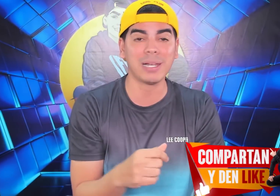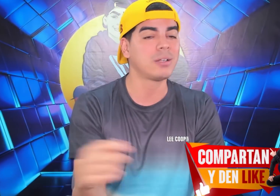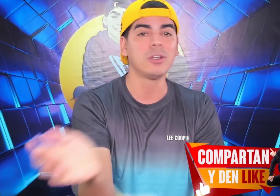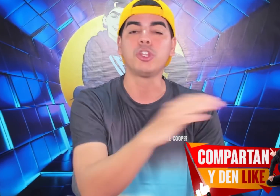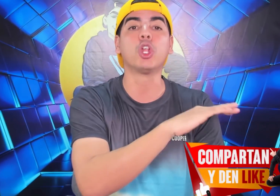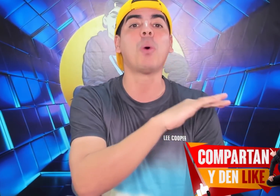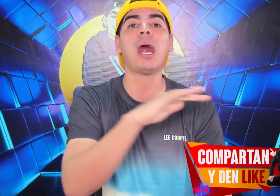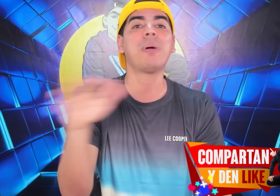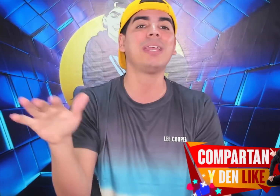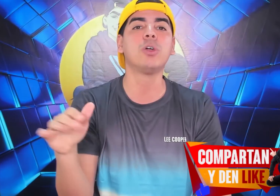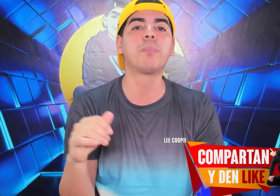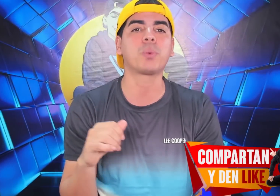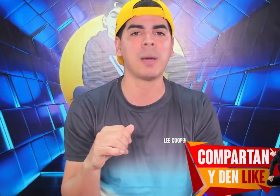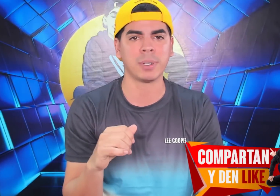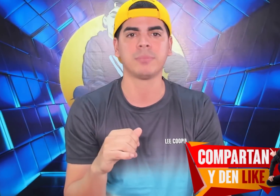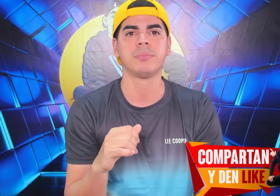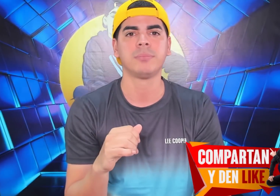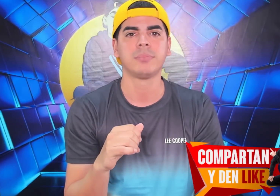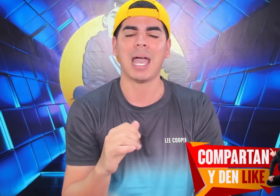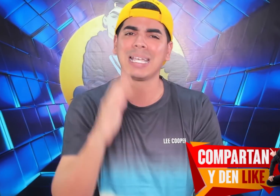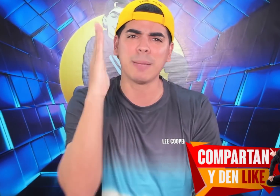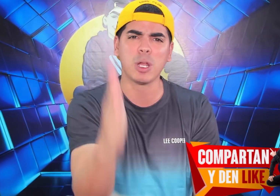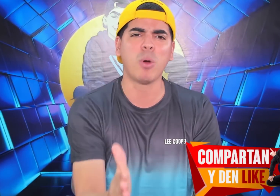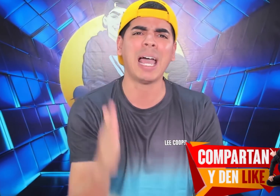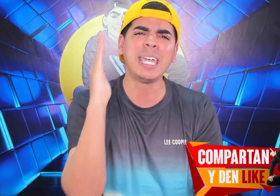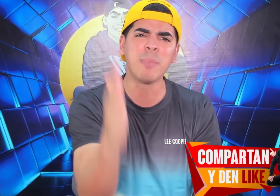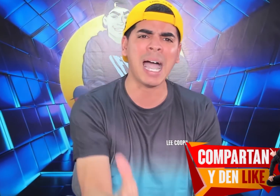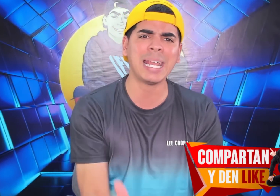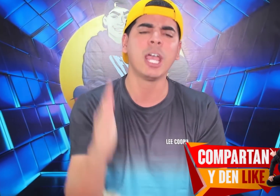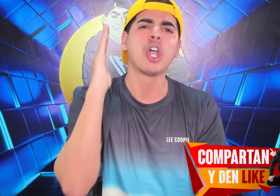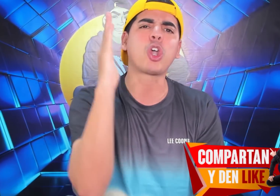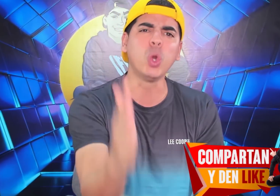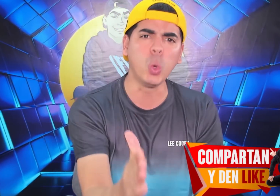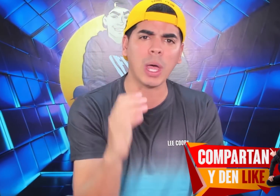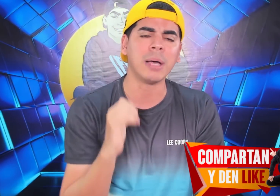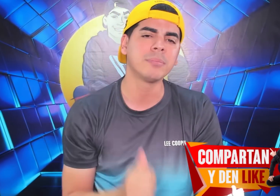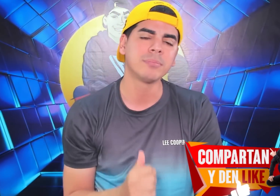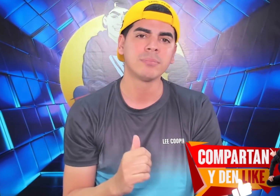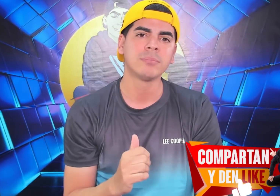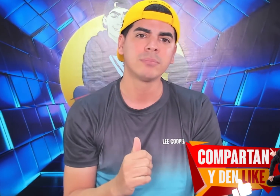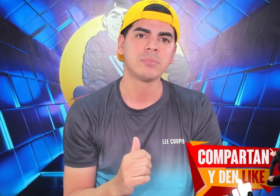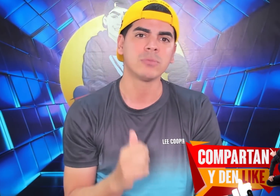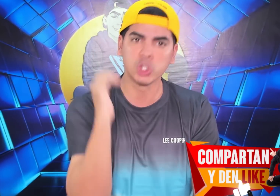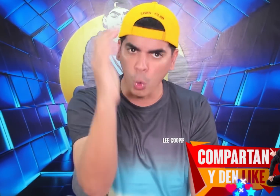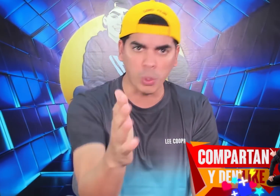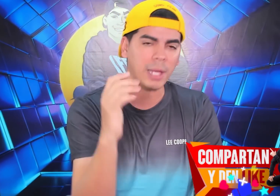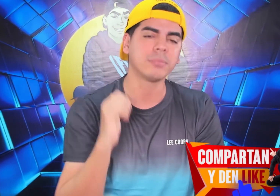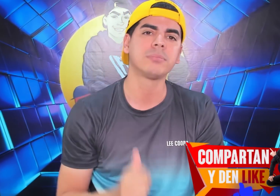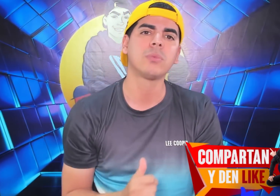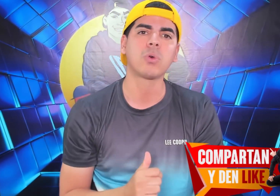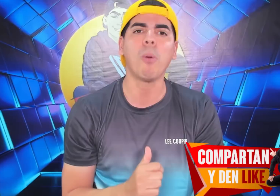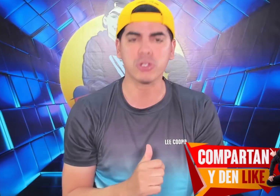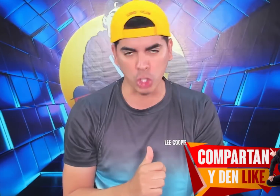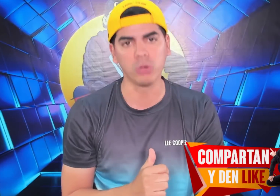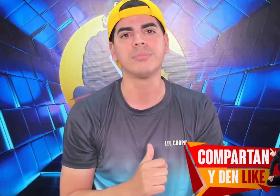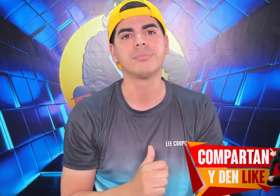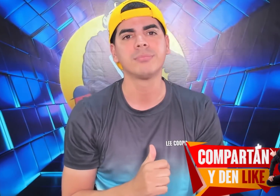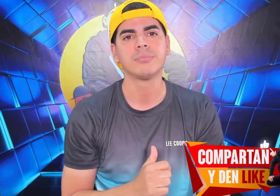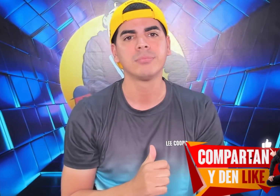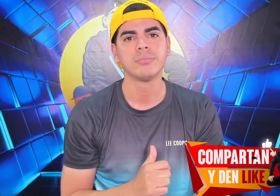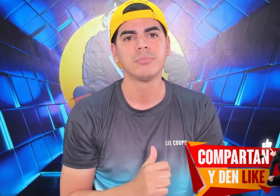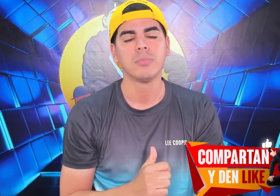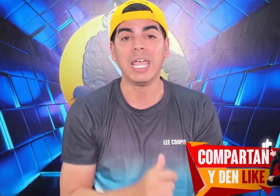te voy a poner no lo vas a ver en ningún programa. Aquí te ponemos las imágenes crudas, duras, como